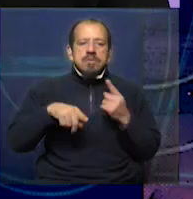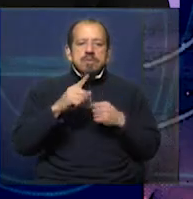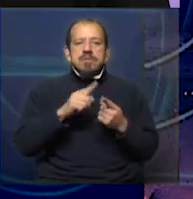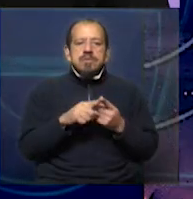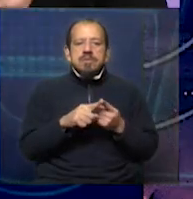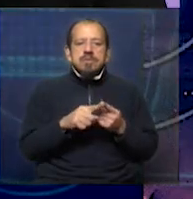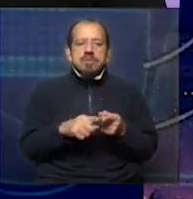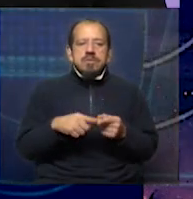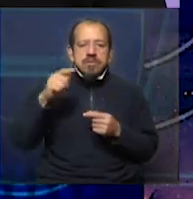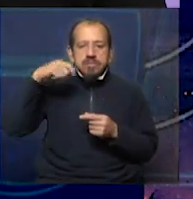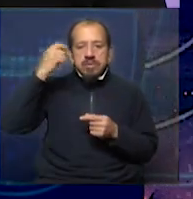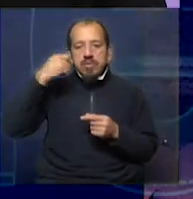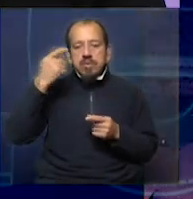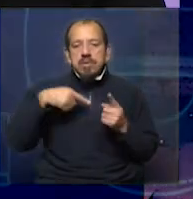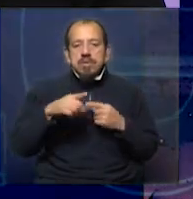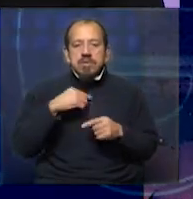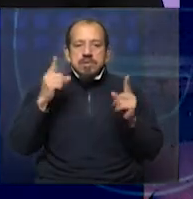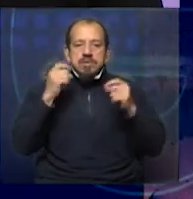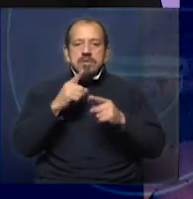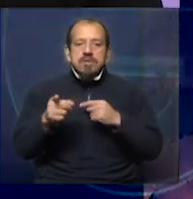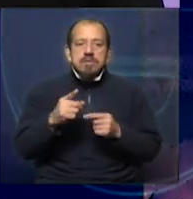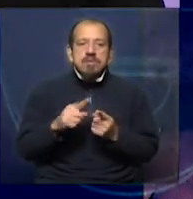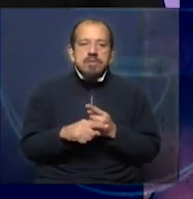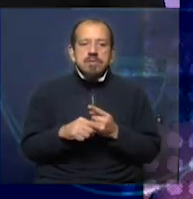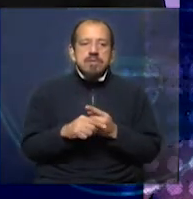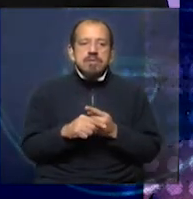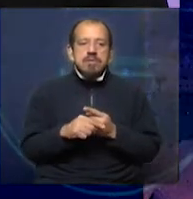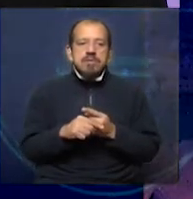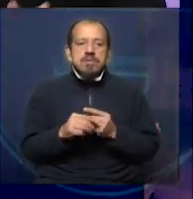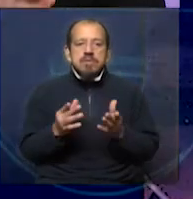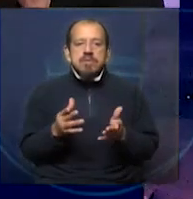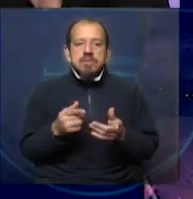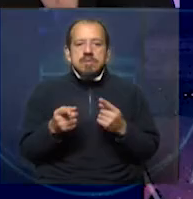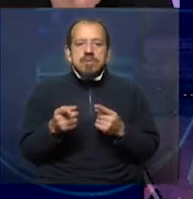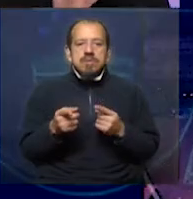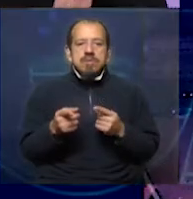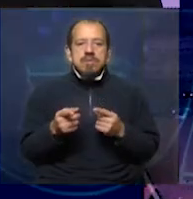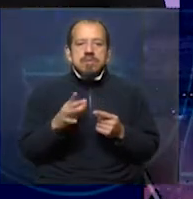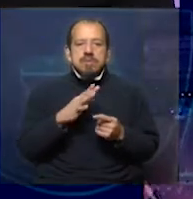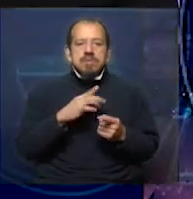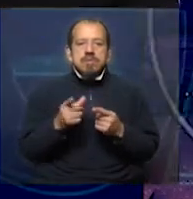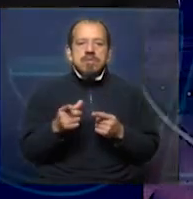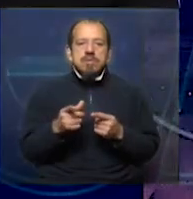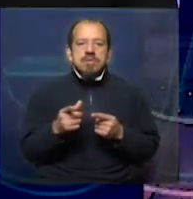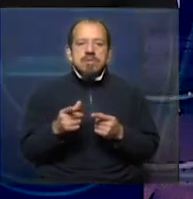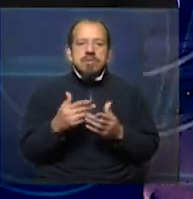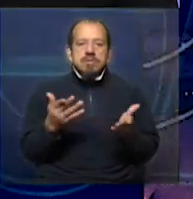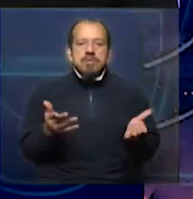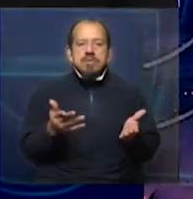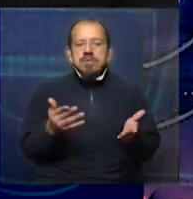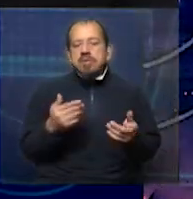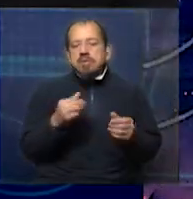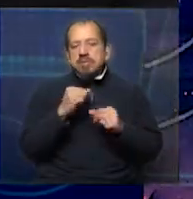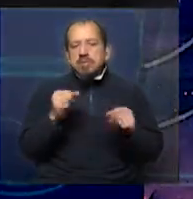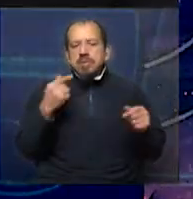es una película íntima, recomiendo que la vayan a ver, va a ser ahí la apertura, ahí van a ver toda la programación,